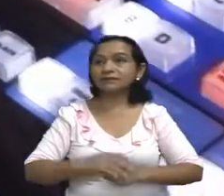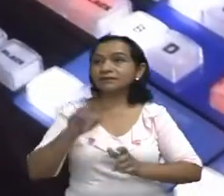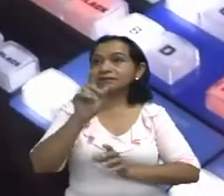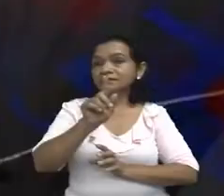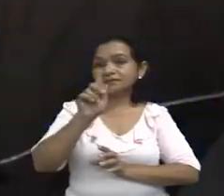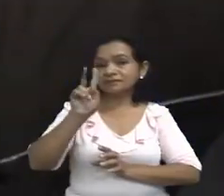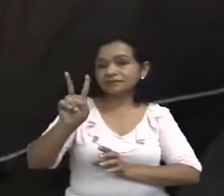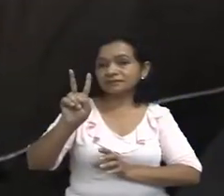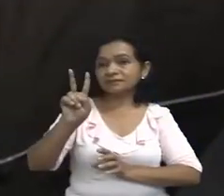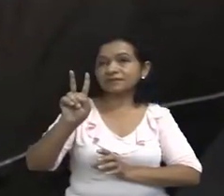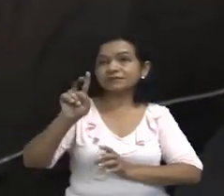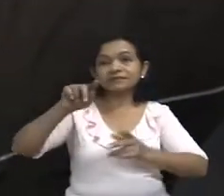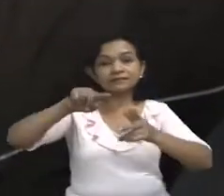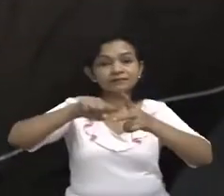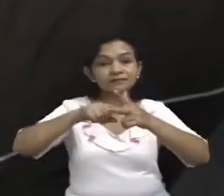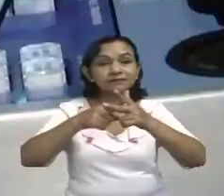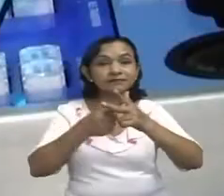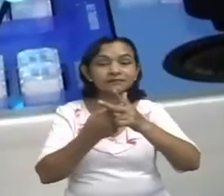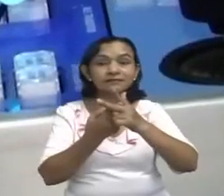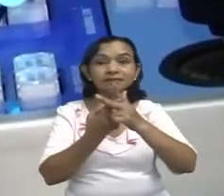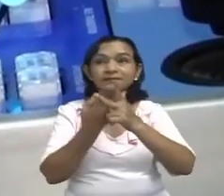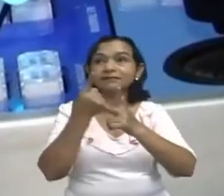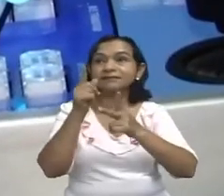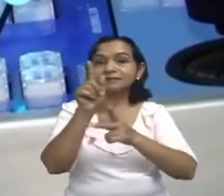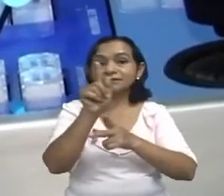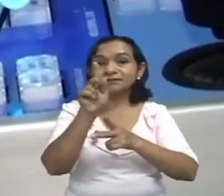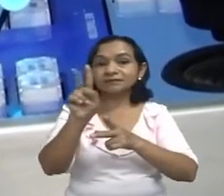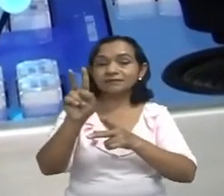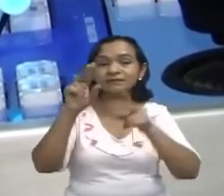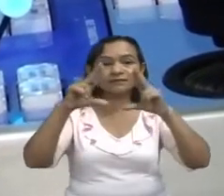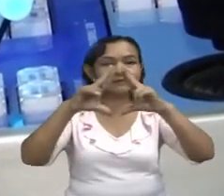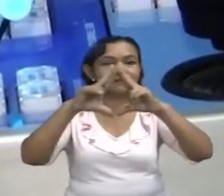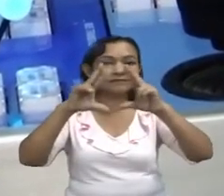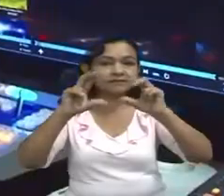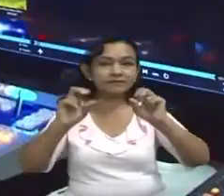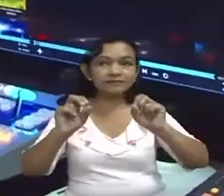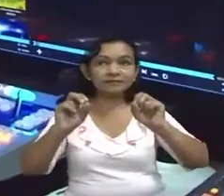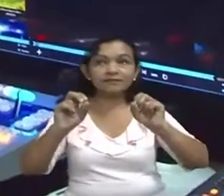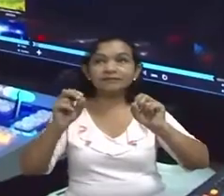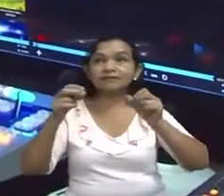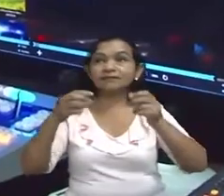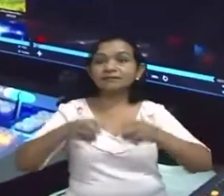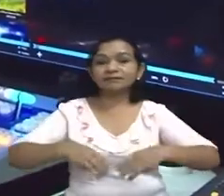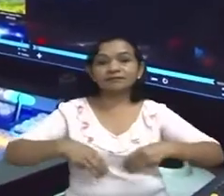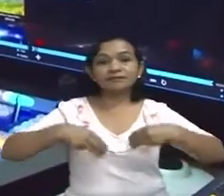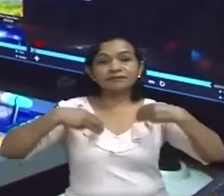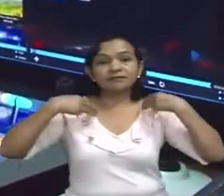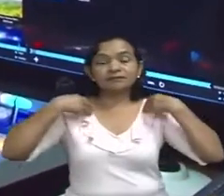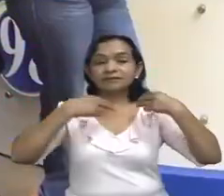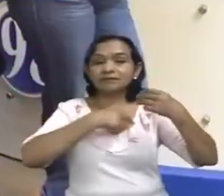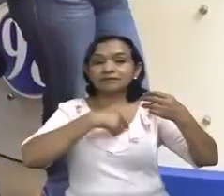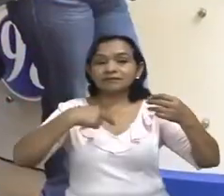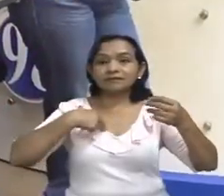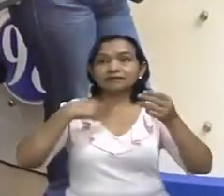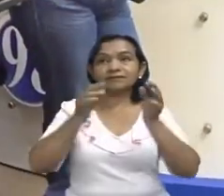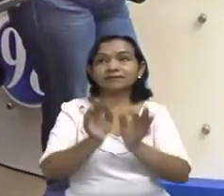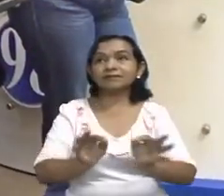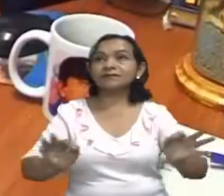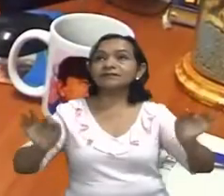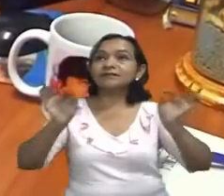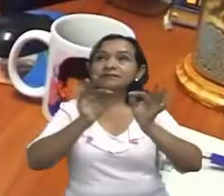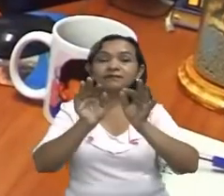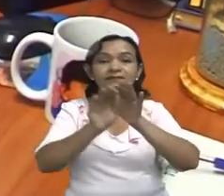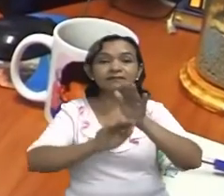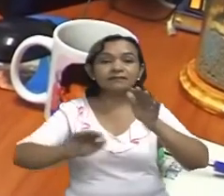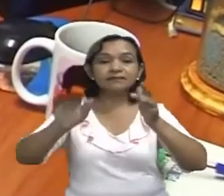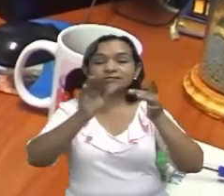luego de esas dos prioridades, que era la transmisión de las sesiones parlamentarias y el trabajo de las comisiones, vinieron luego los programas.